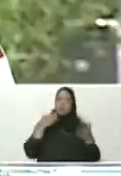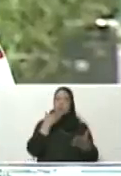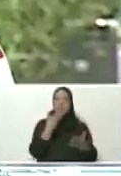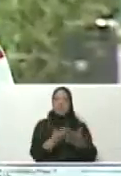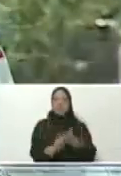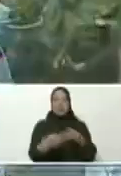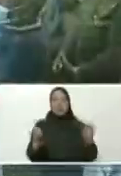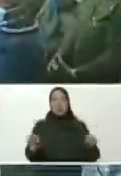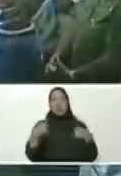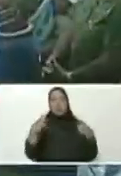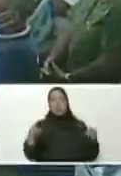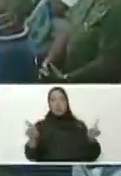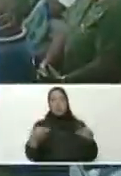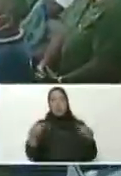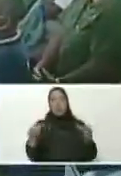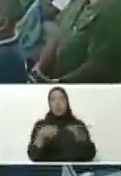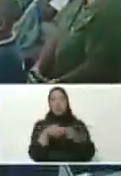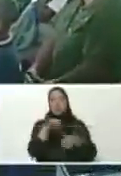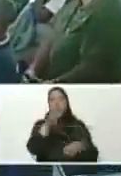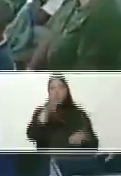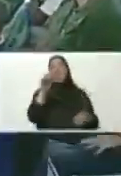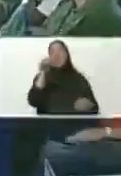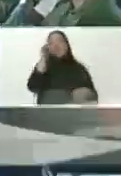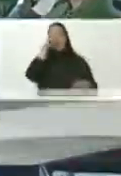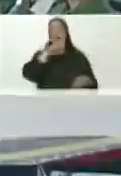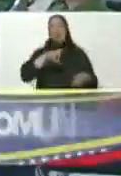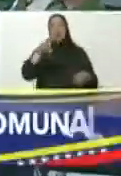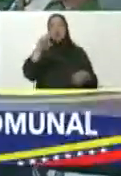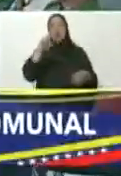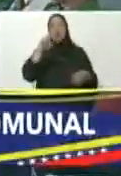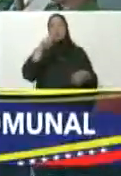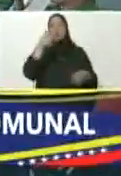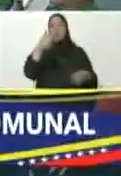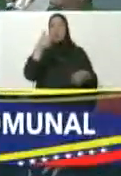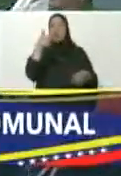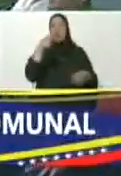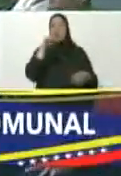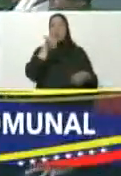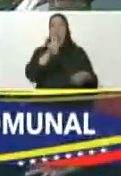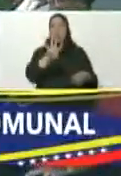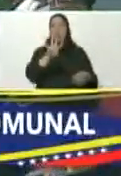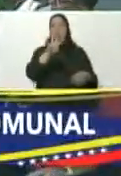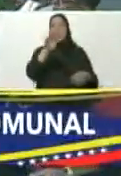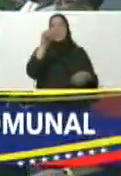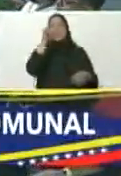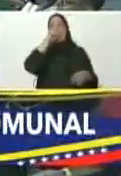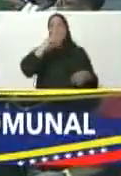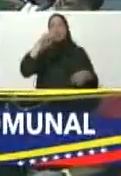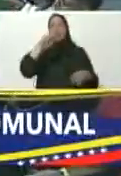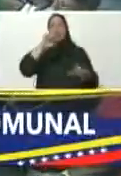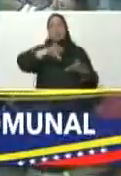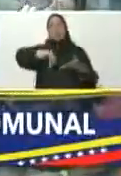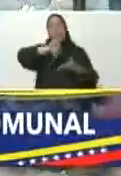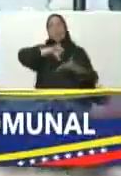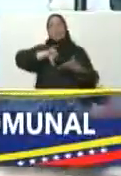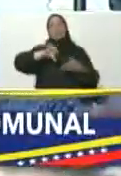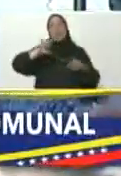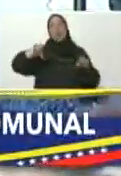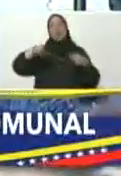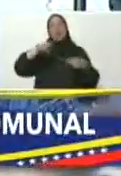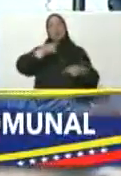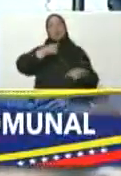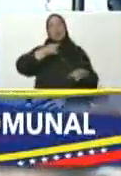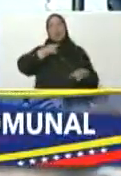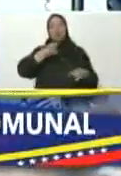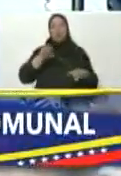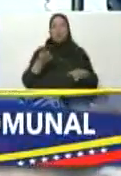grupo Cuatro Décadas, pues, se las trae completas, las Cuatro Décadas en el sabor y en el gusto musical. Mi